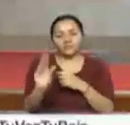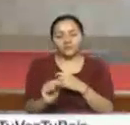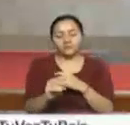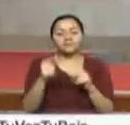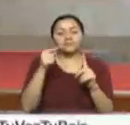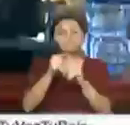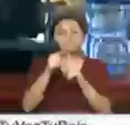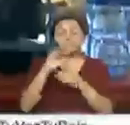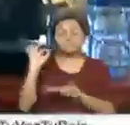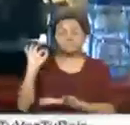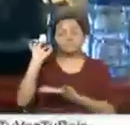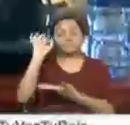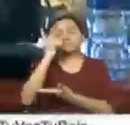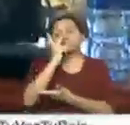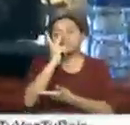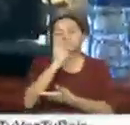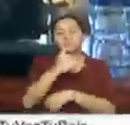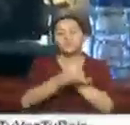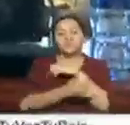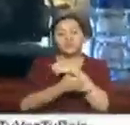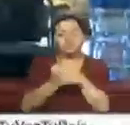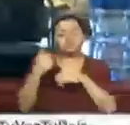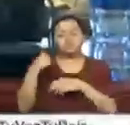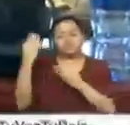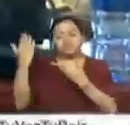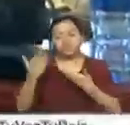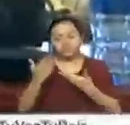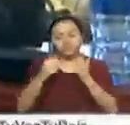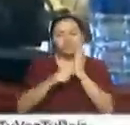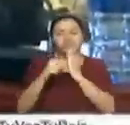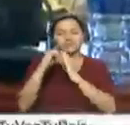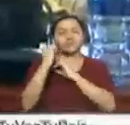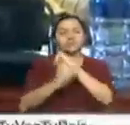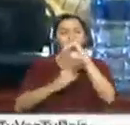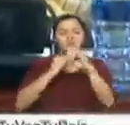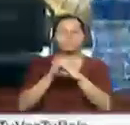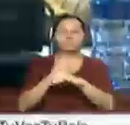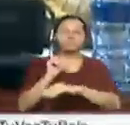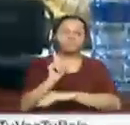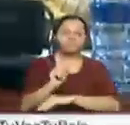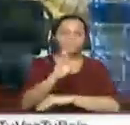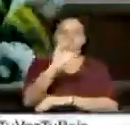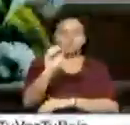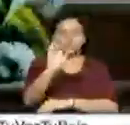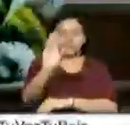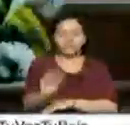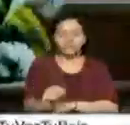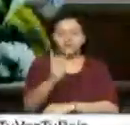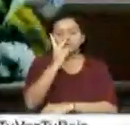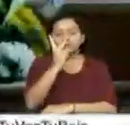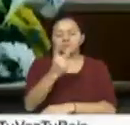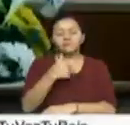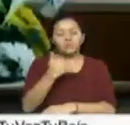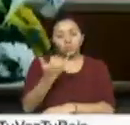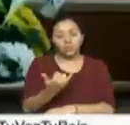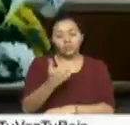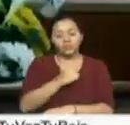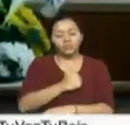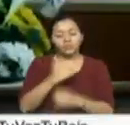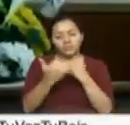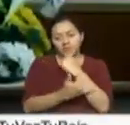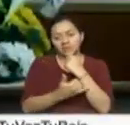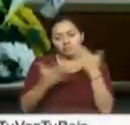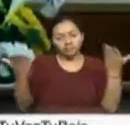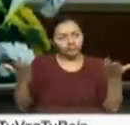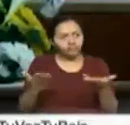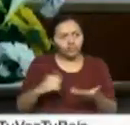del país anfitrión intervino el viceministro de Relaciones Exteriores de Sudáfrica, quien aseguró que su país se siente orgulloso de